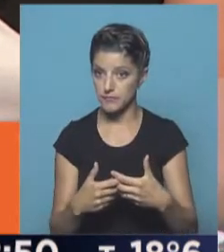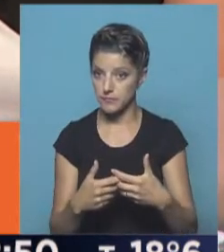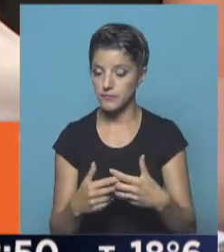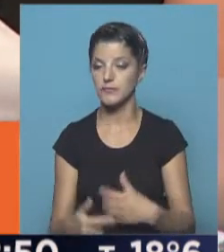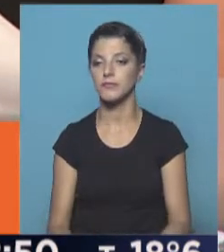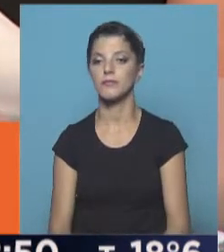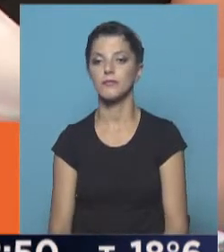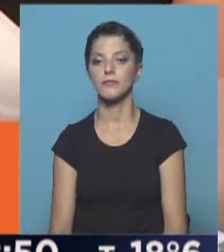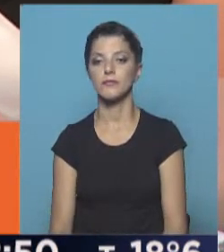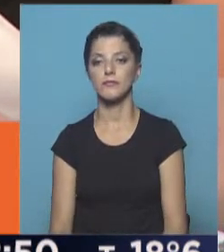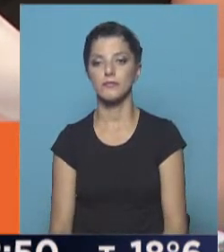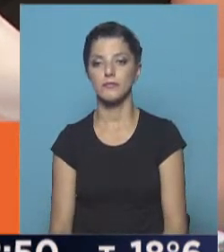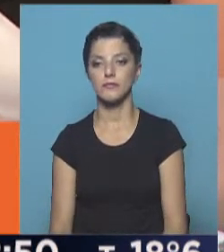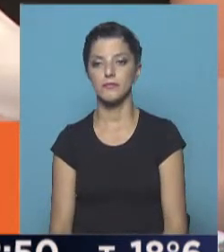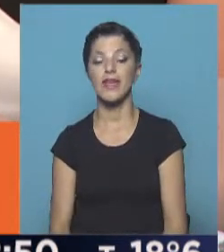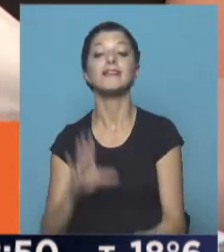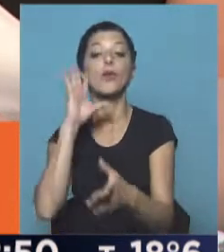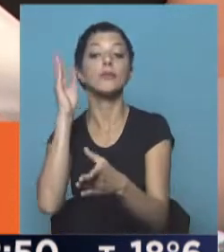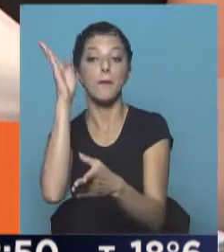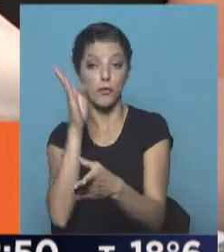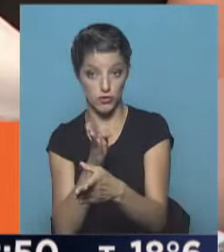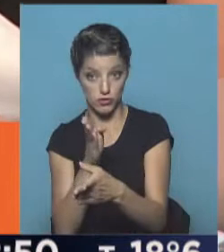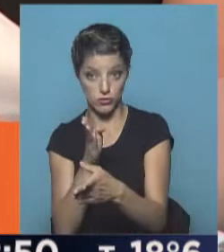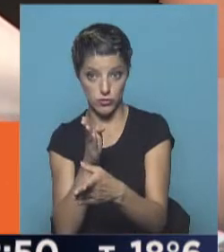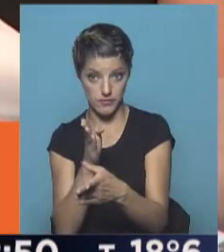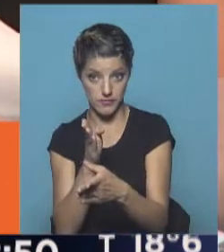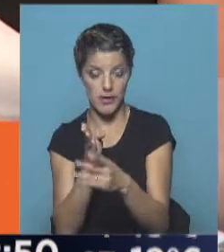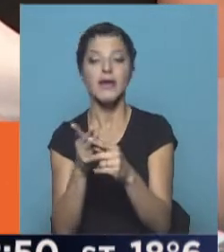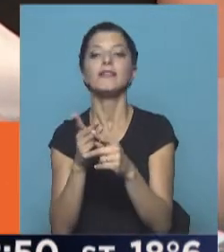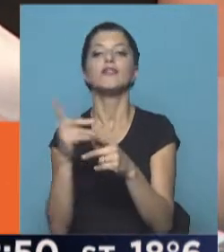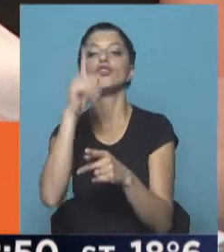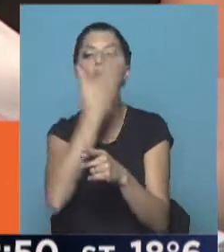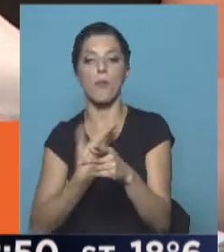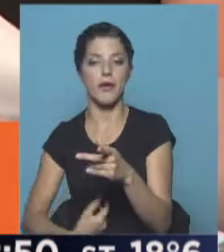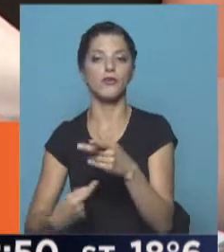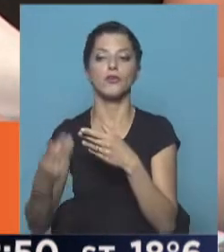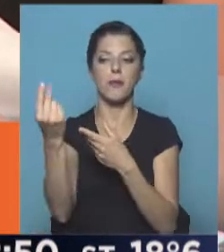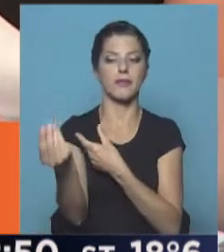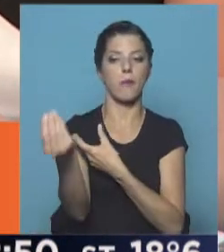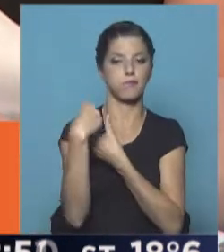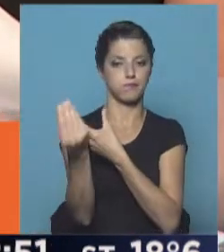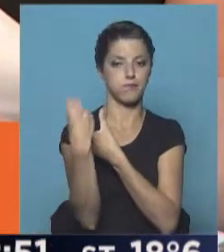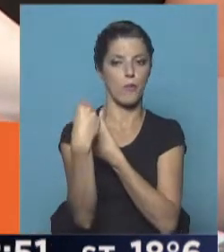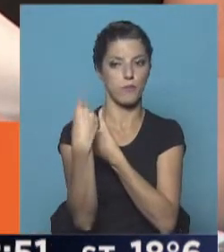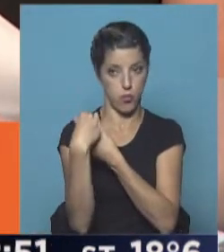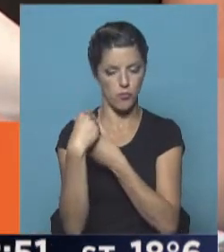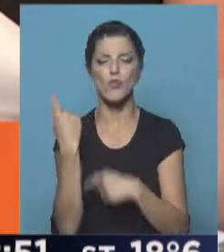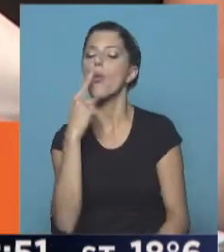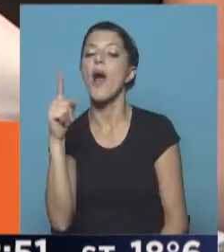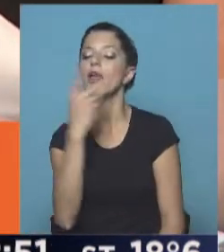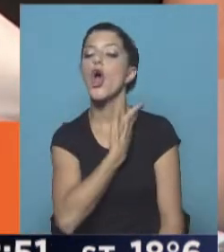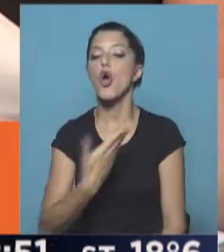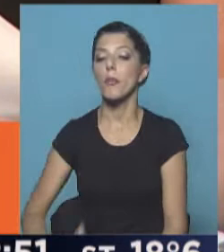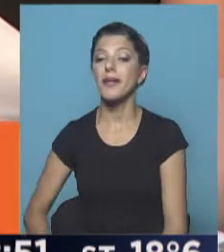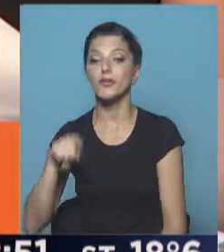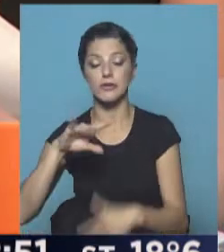se financia casi en la mitad de gobiernos extranjeros. ¿Quiénes son esos gobiernos extranjeros? Gobiernos hoy muy polémicos